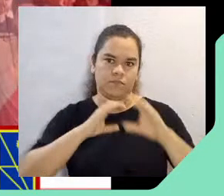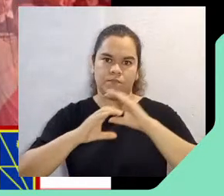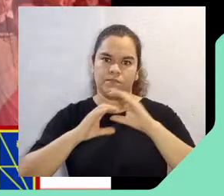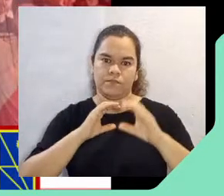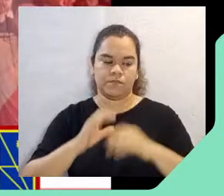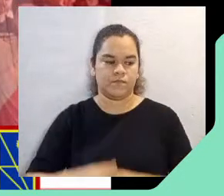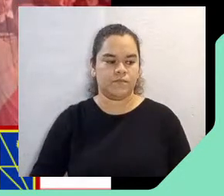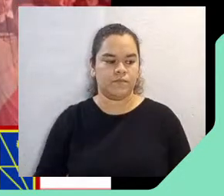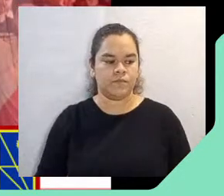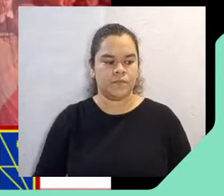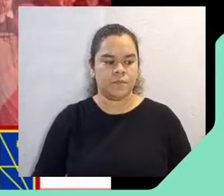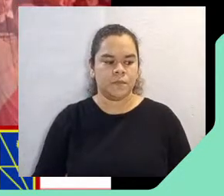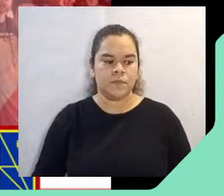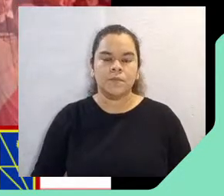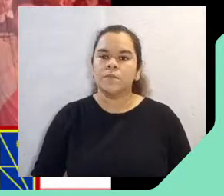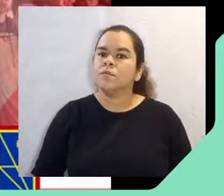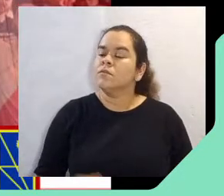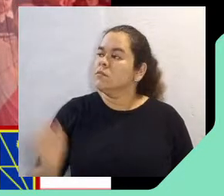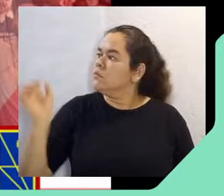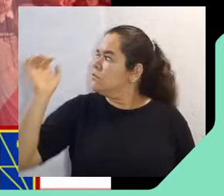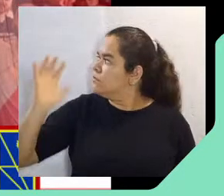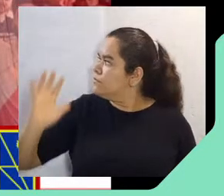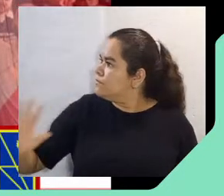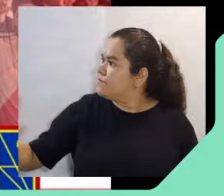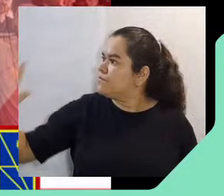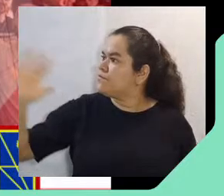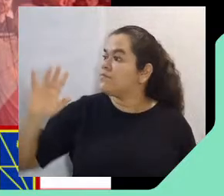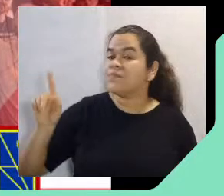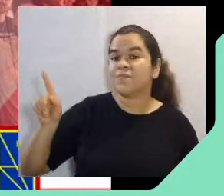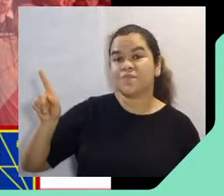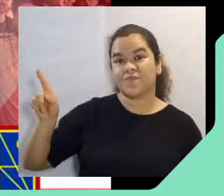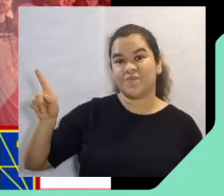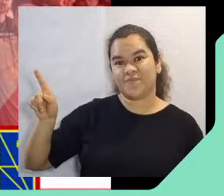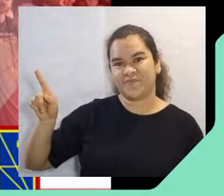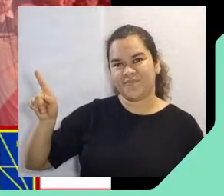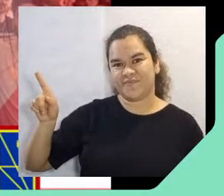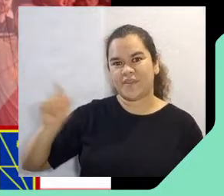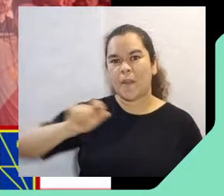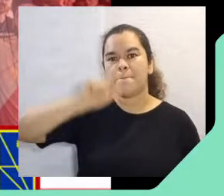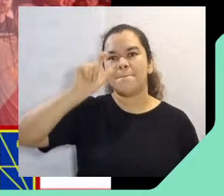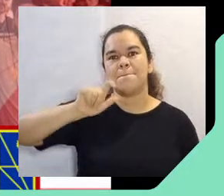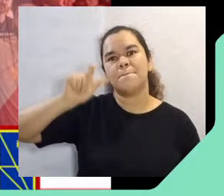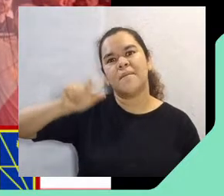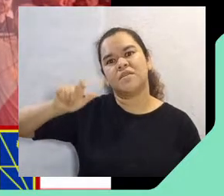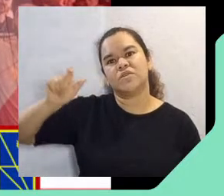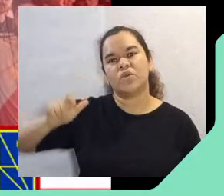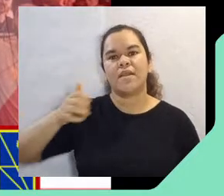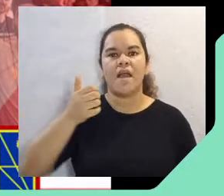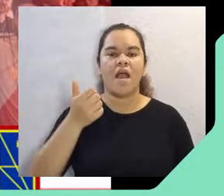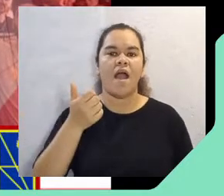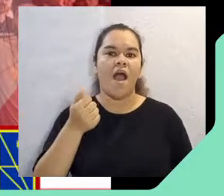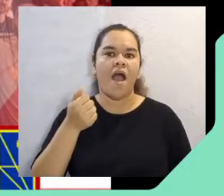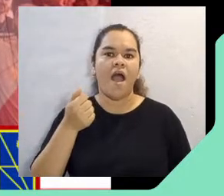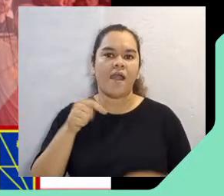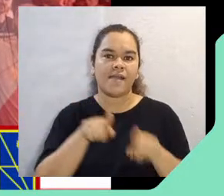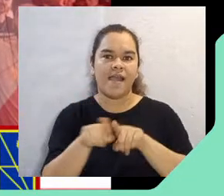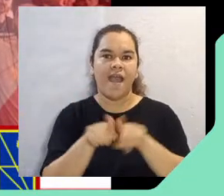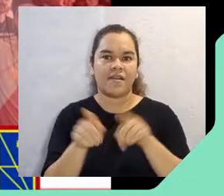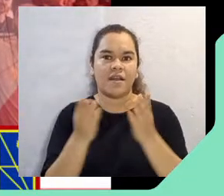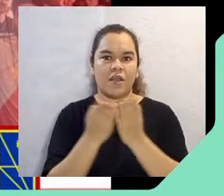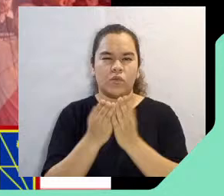Esta es una foto de nuestra gran familia, la gran familia de Agrimensura, y si desean